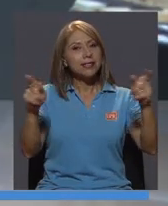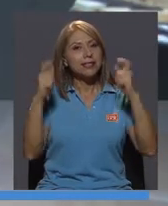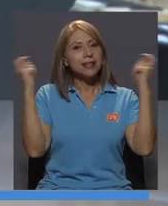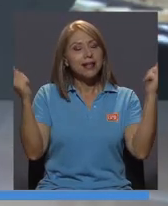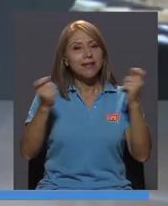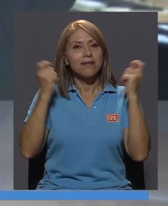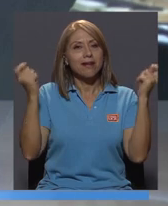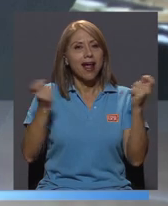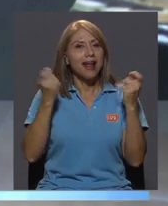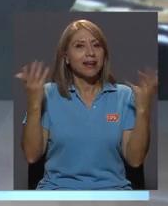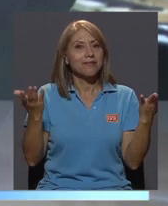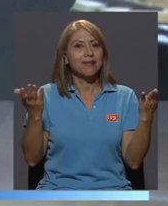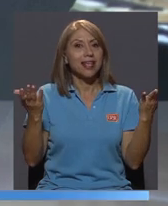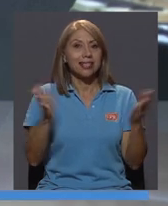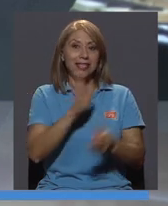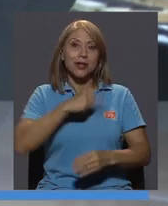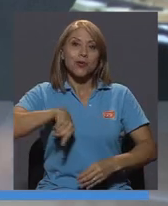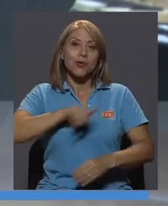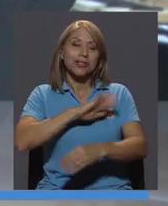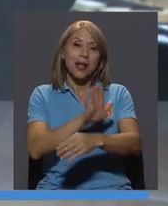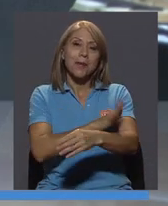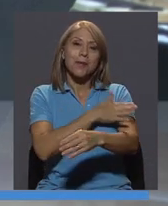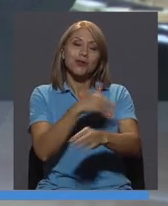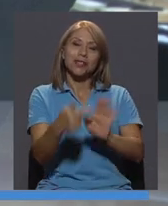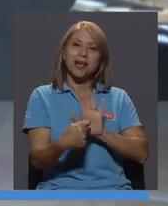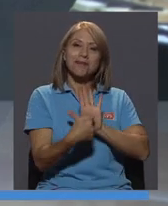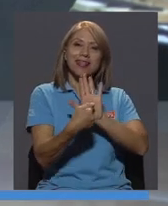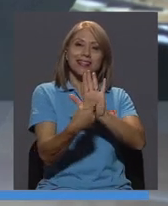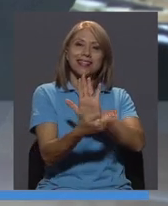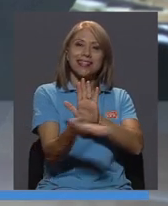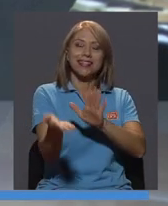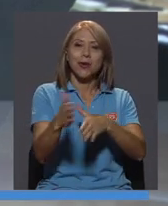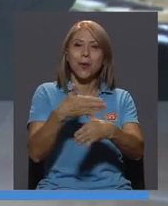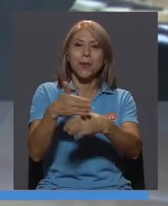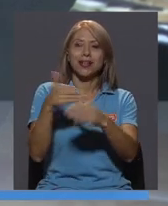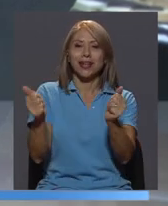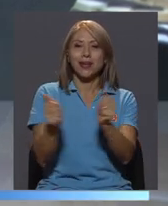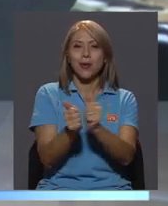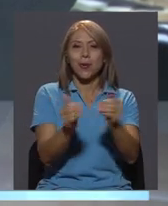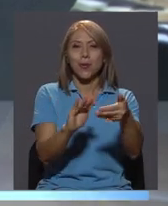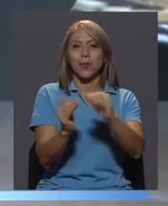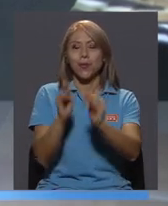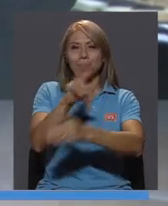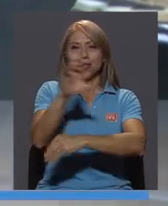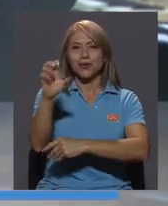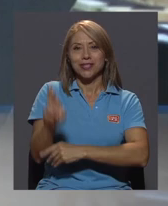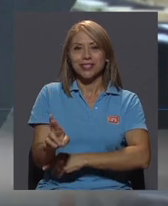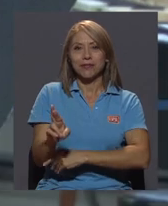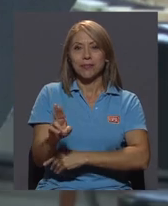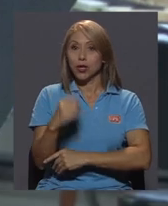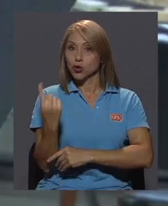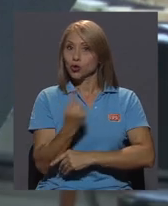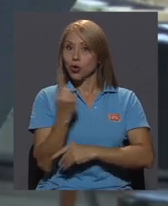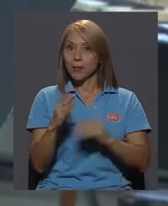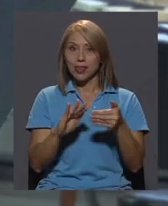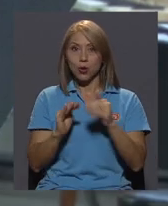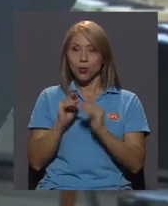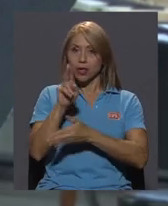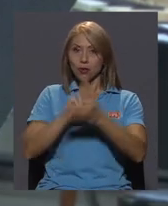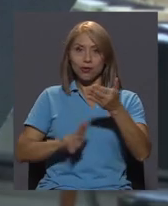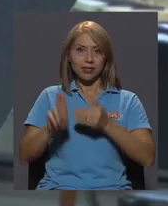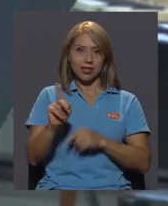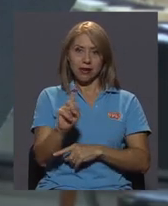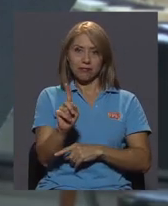es presentando nuestra música, compartiéndola con la comunidad costarricense, no solamente con la comunidad